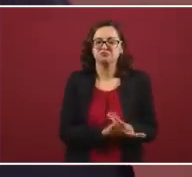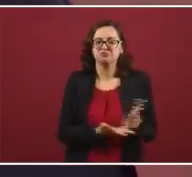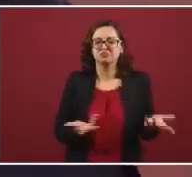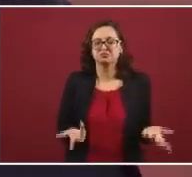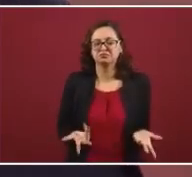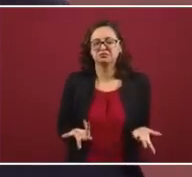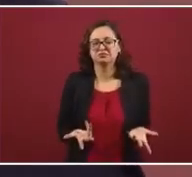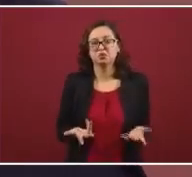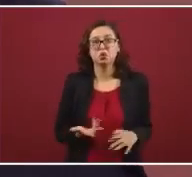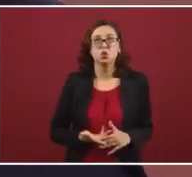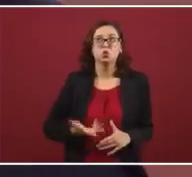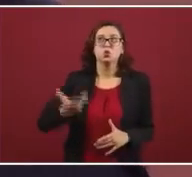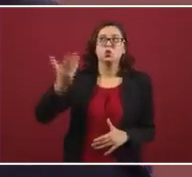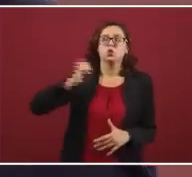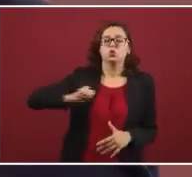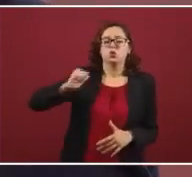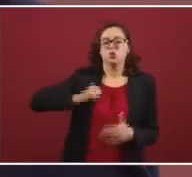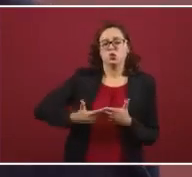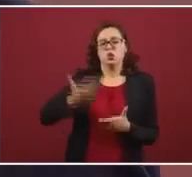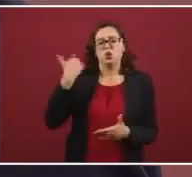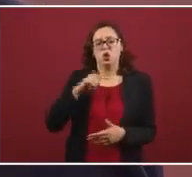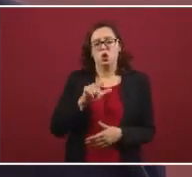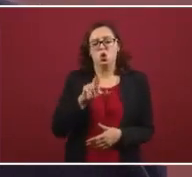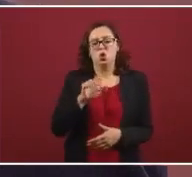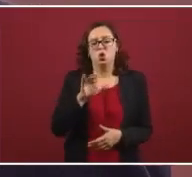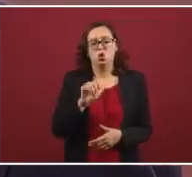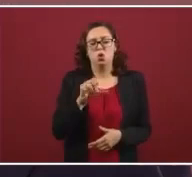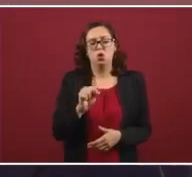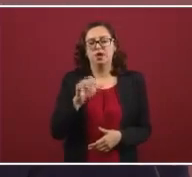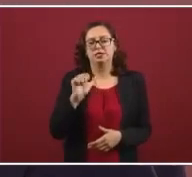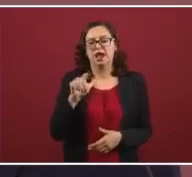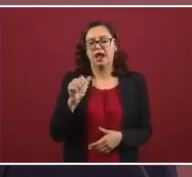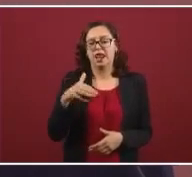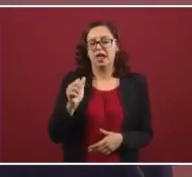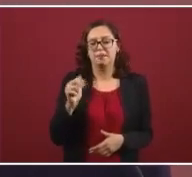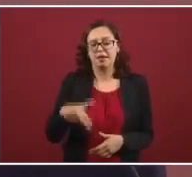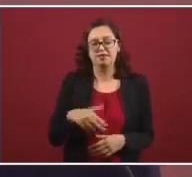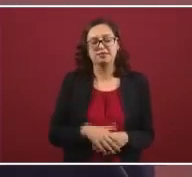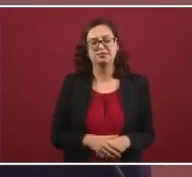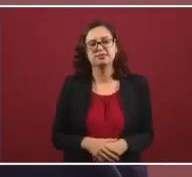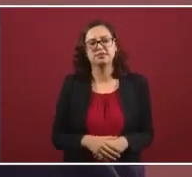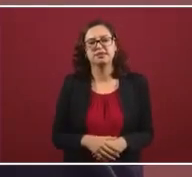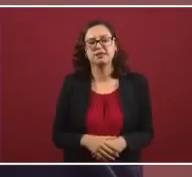Lucas Alamán le mandó a decir a Santana que regresara